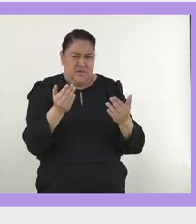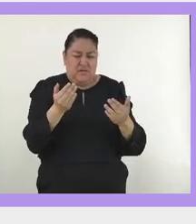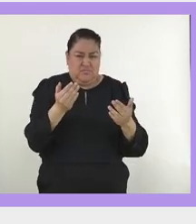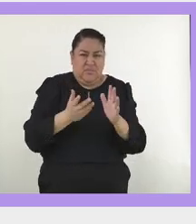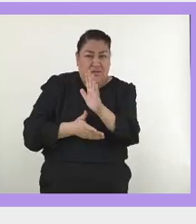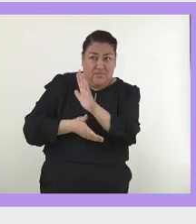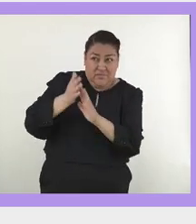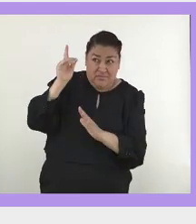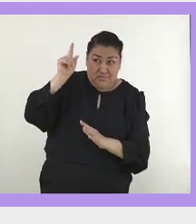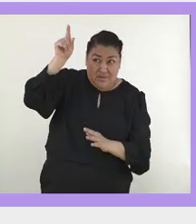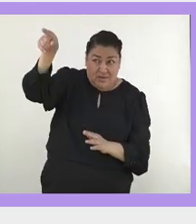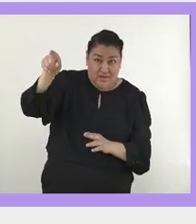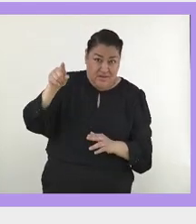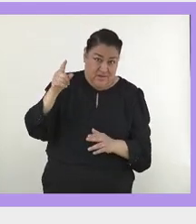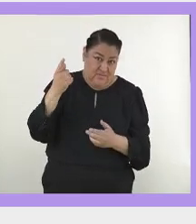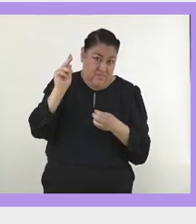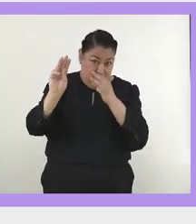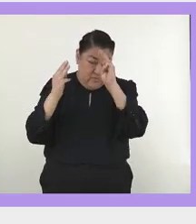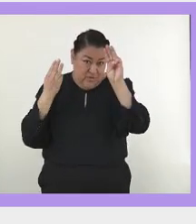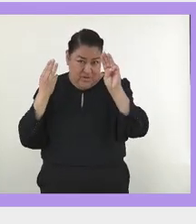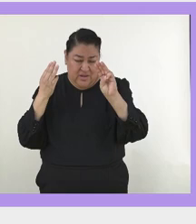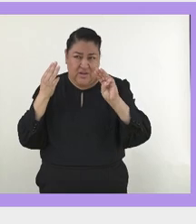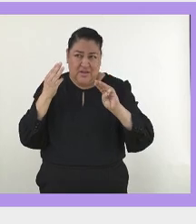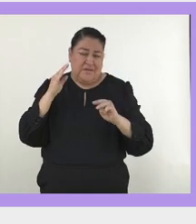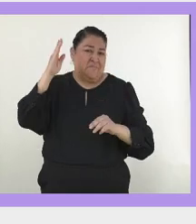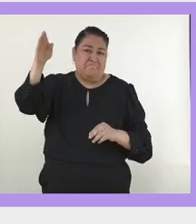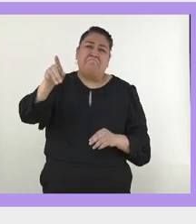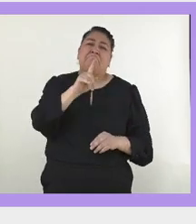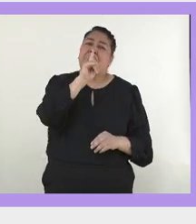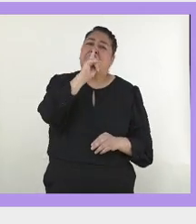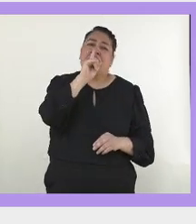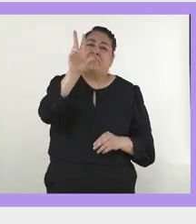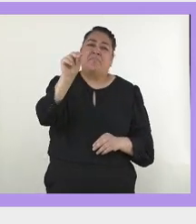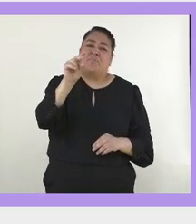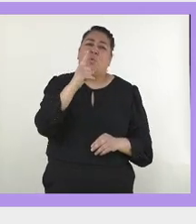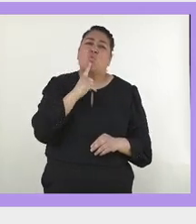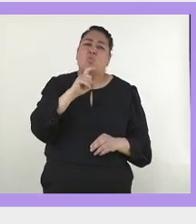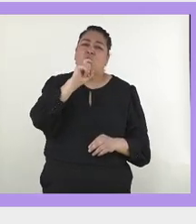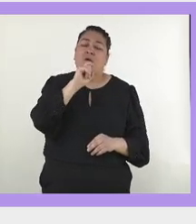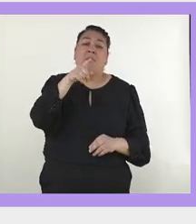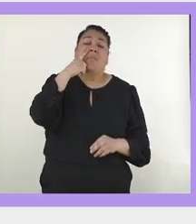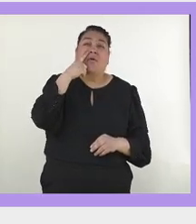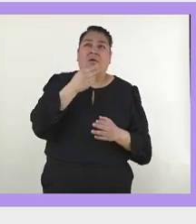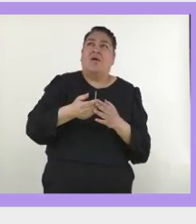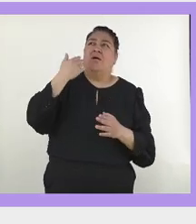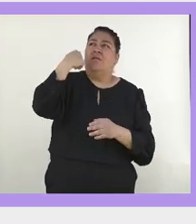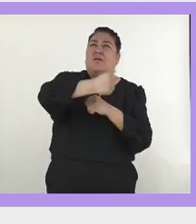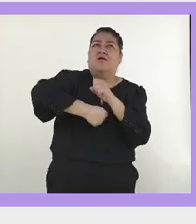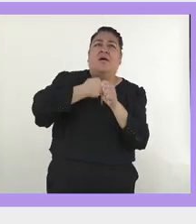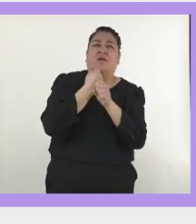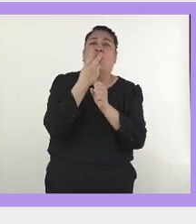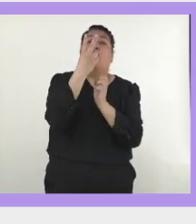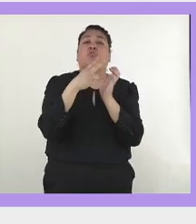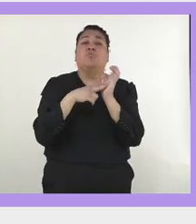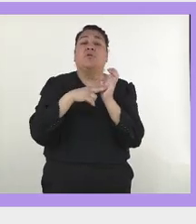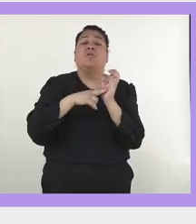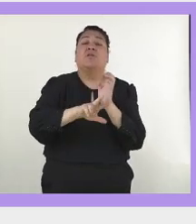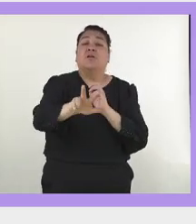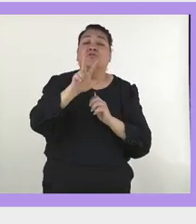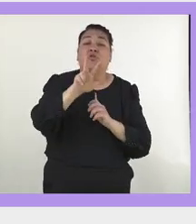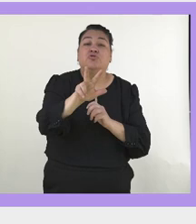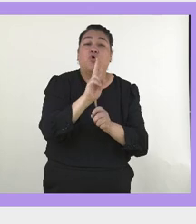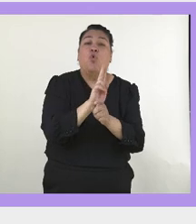pero fuimos finalistas en una sub-17 femenil en Uruguay 2018 Entonces te habla de que